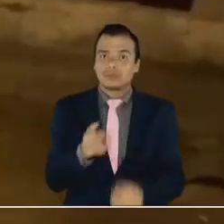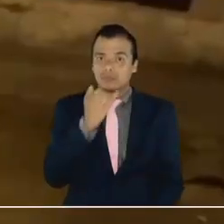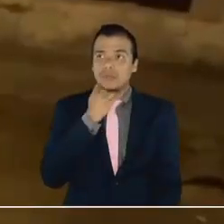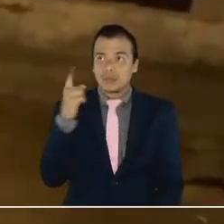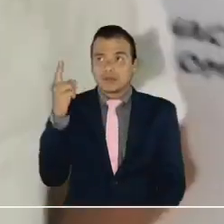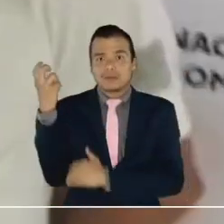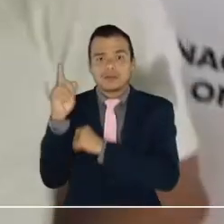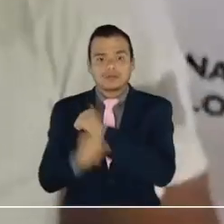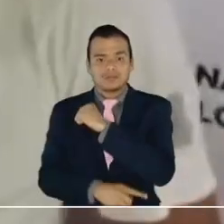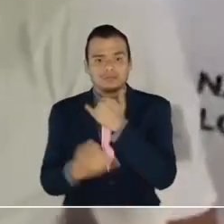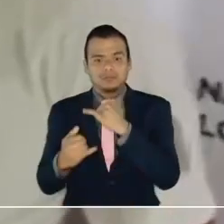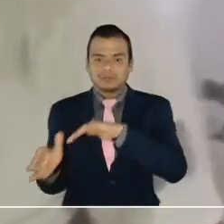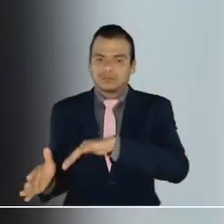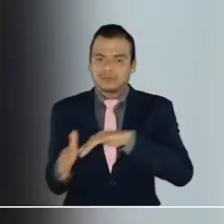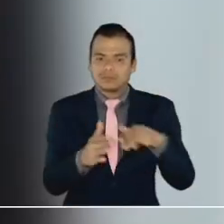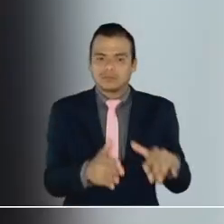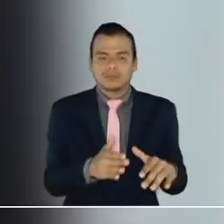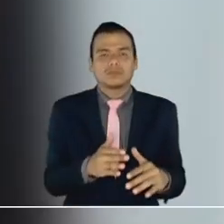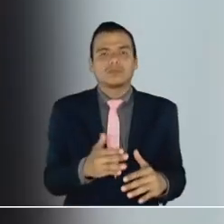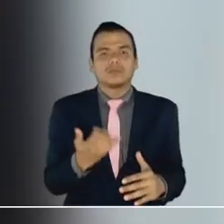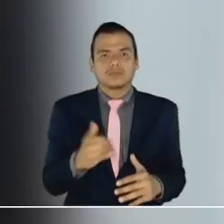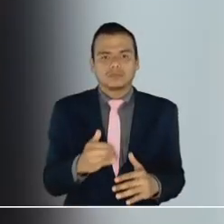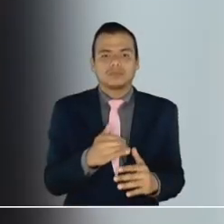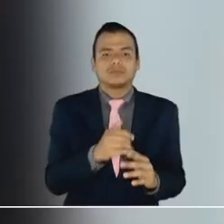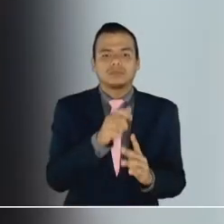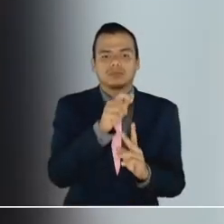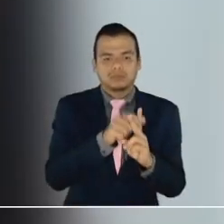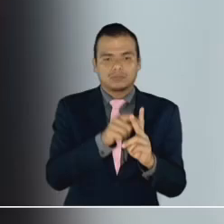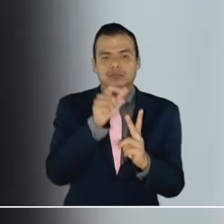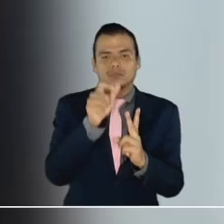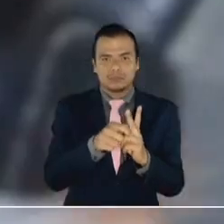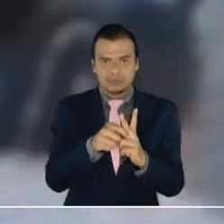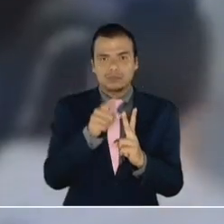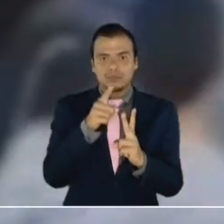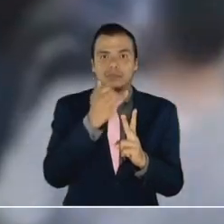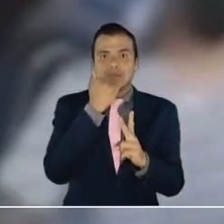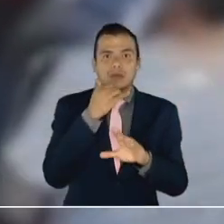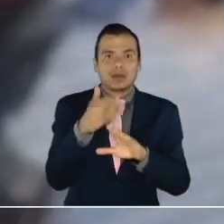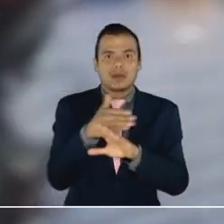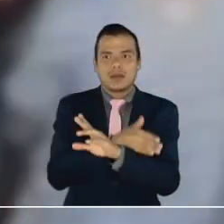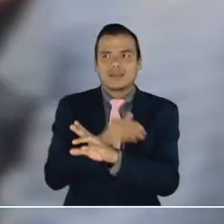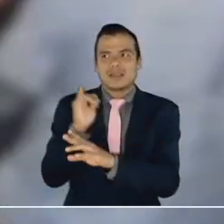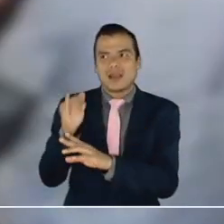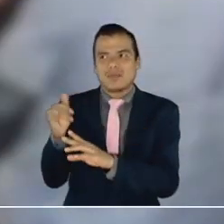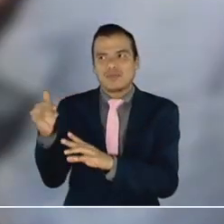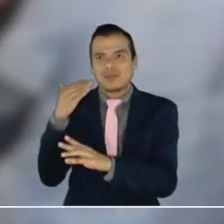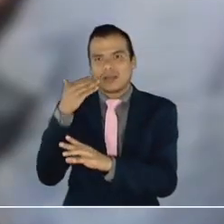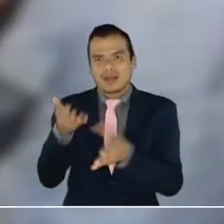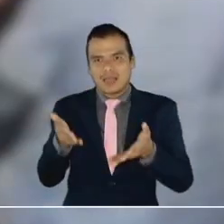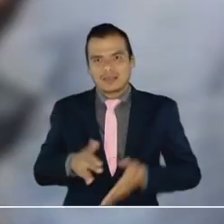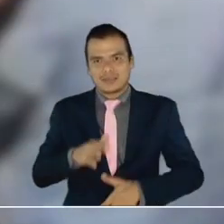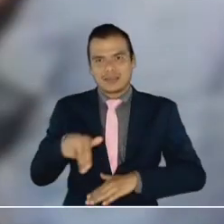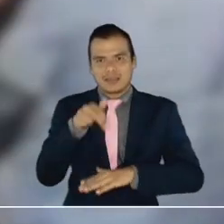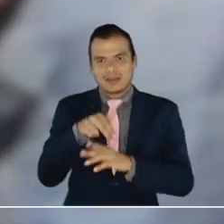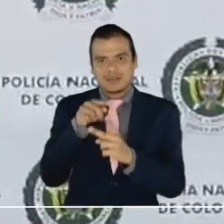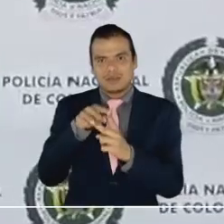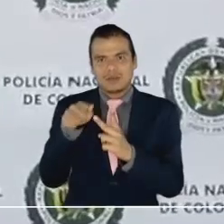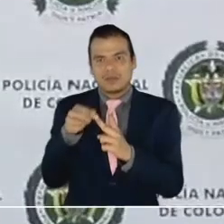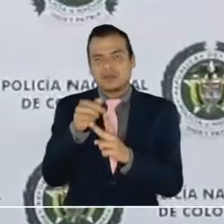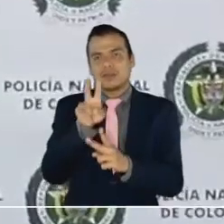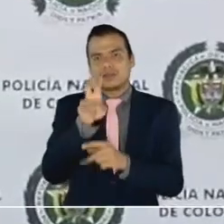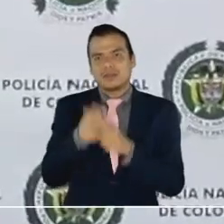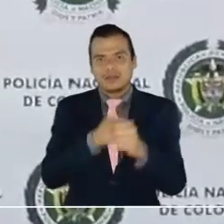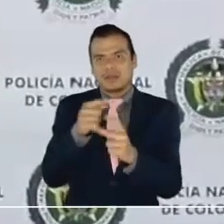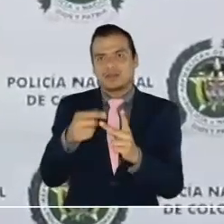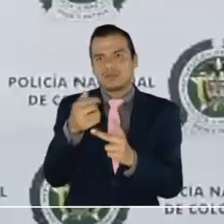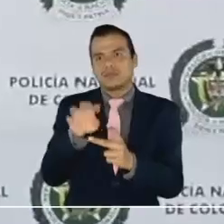enviados los presuntos feminicidas de 2 jóvenes universitarias en Jamundí. Las víctimas, de 17 y 19 años de edad, eran estudiantes de psicología de la